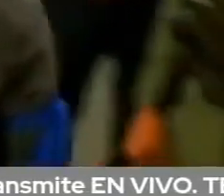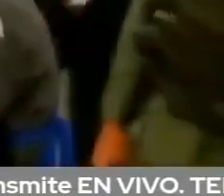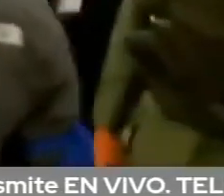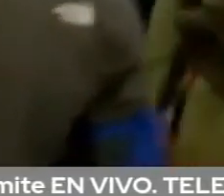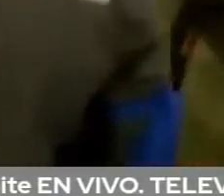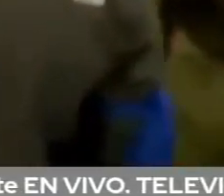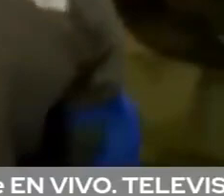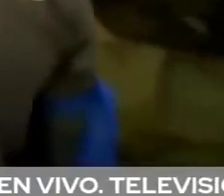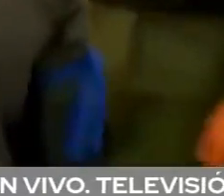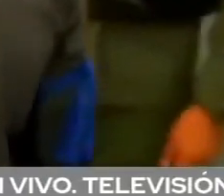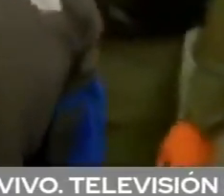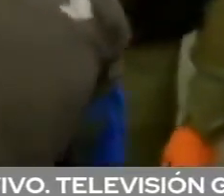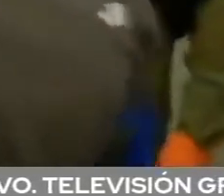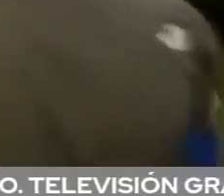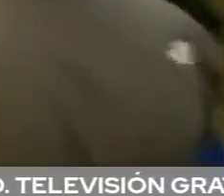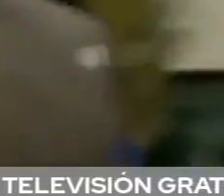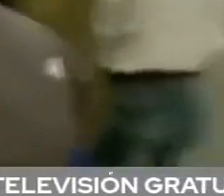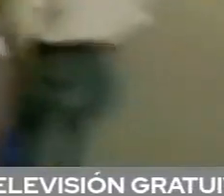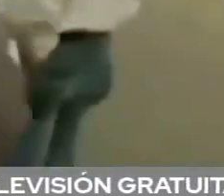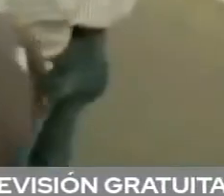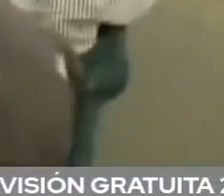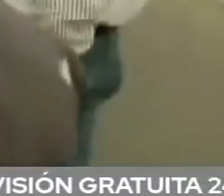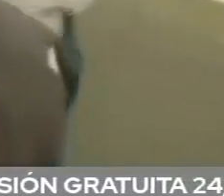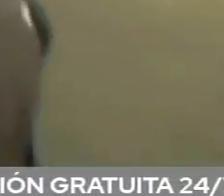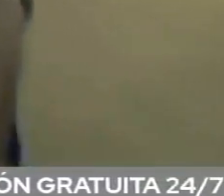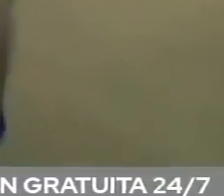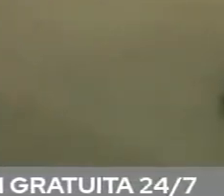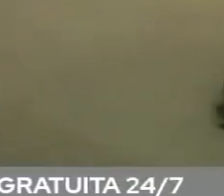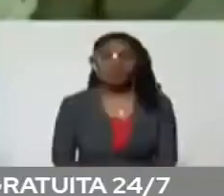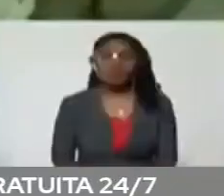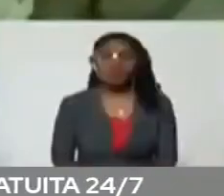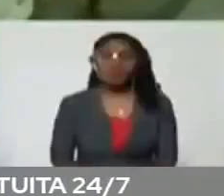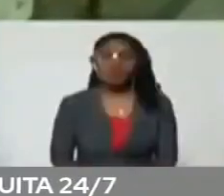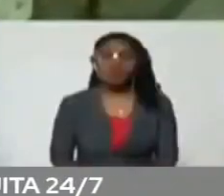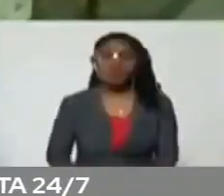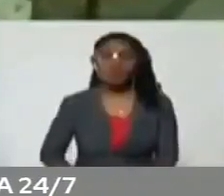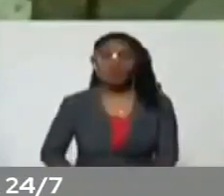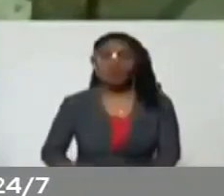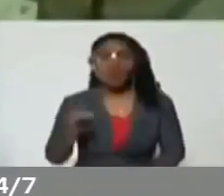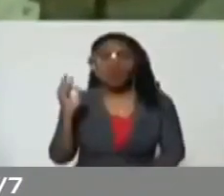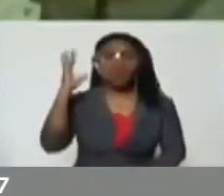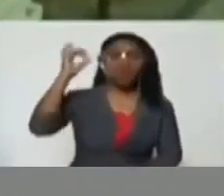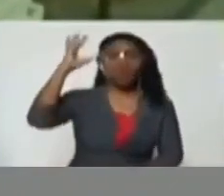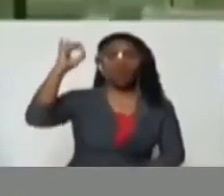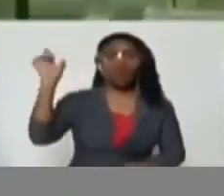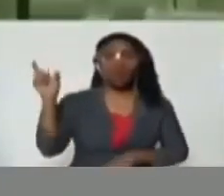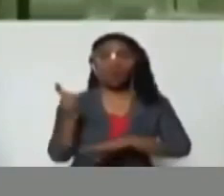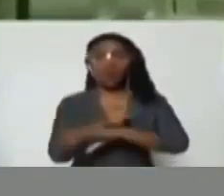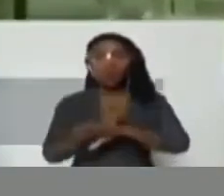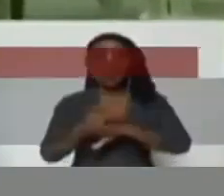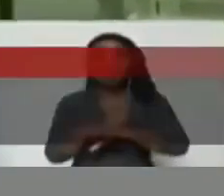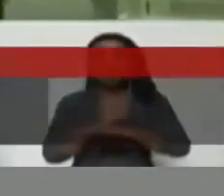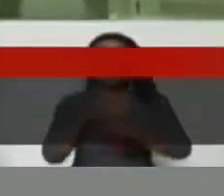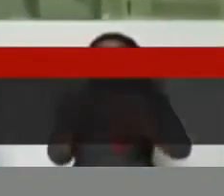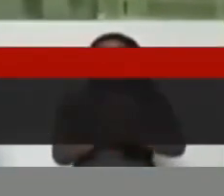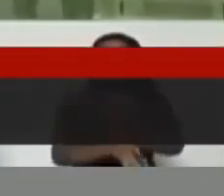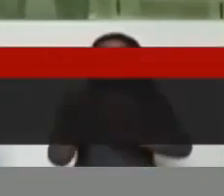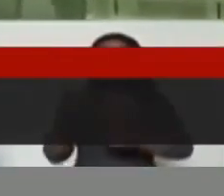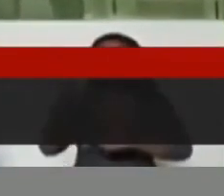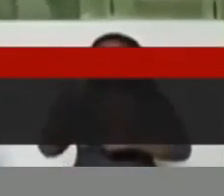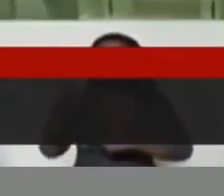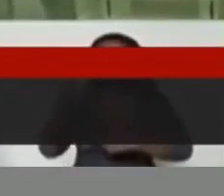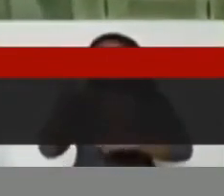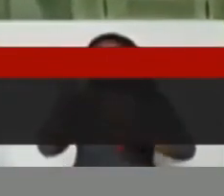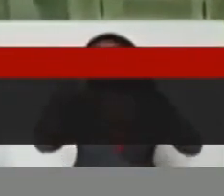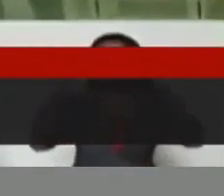Guaidó, quien se proclamó en 2019 presidente de Venezuela. Inventan un gobierno de la Narnia,